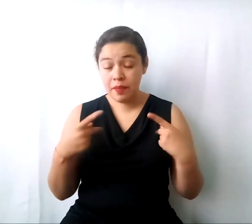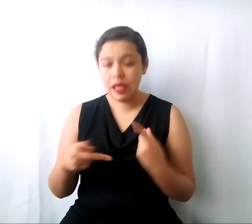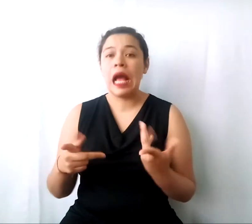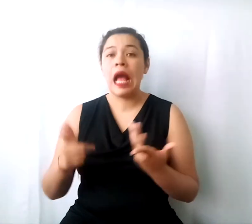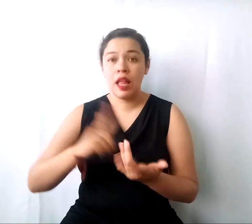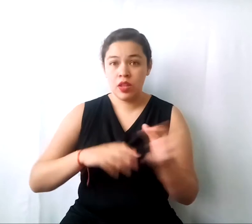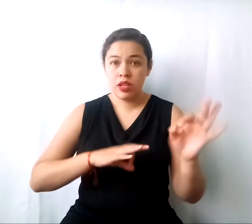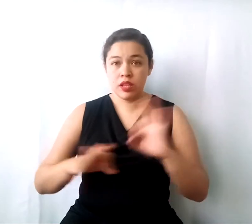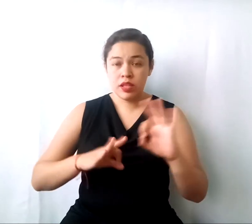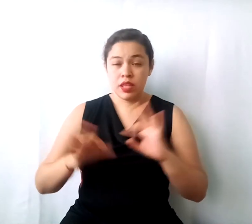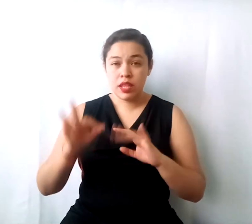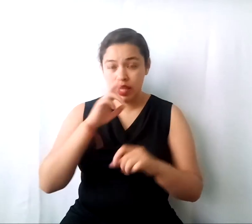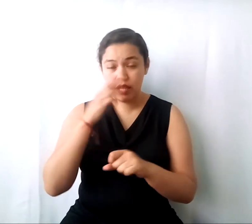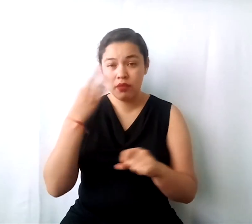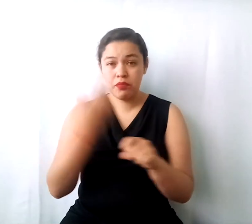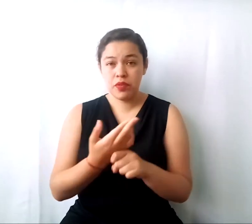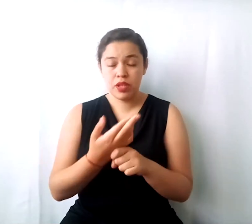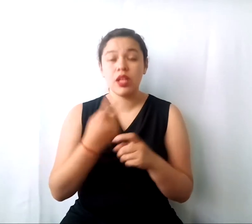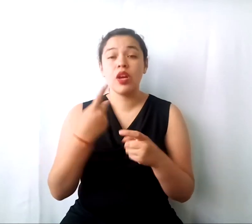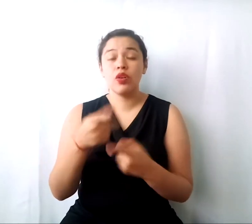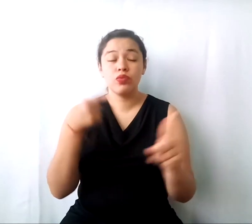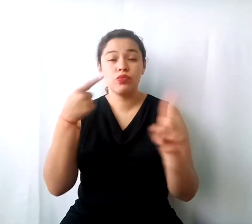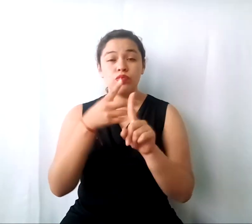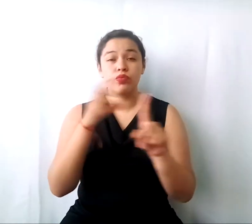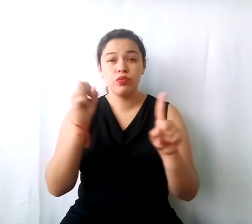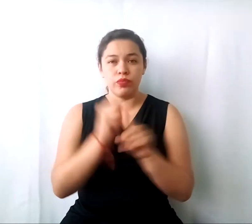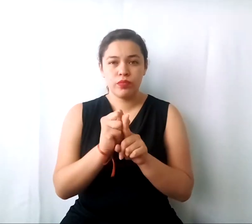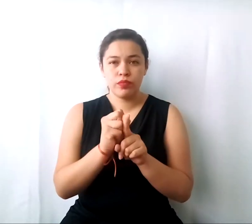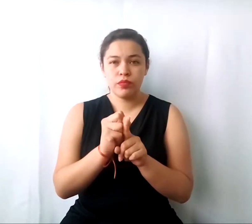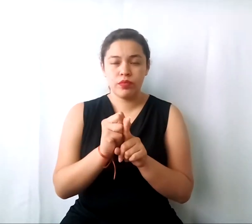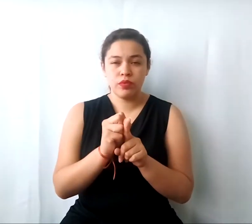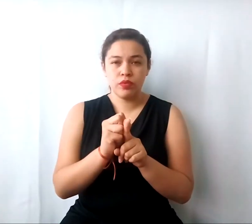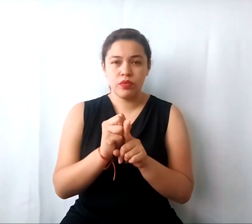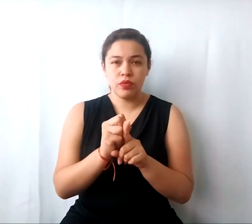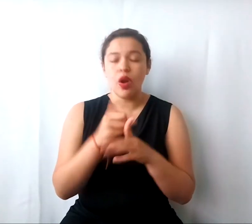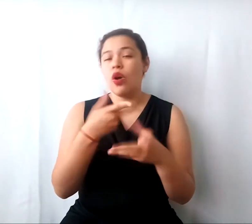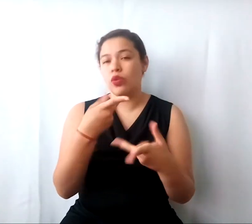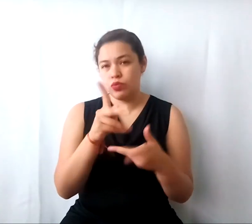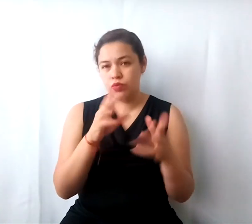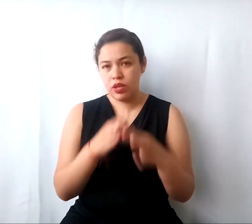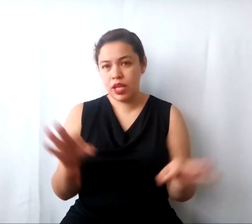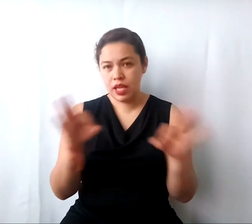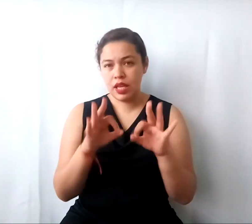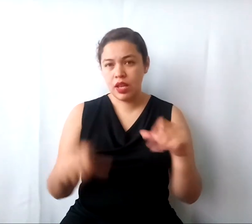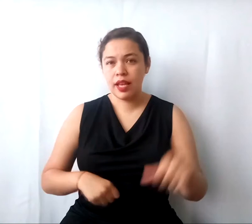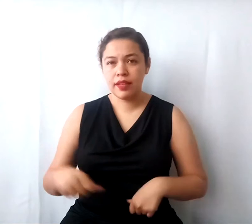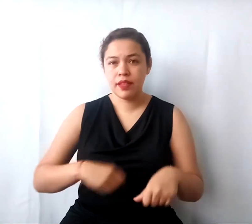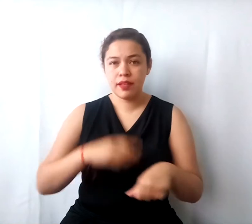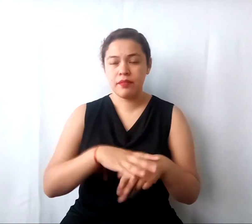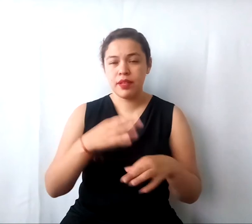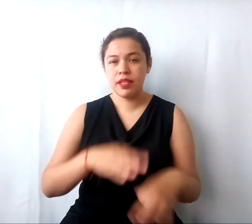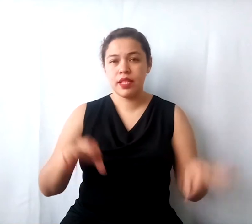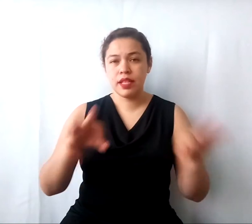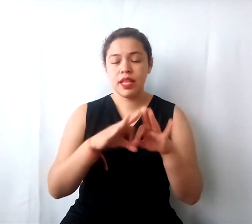le corresponden o tienen que ver con el objeto, o seguramente, o actividad preponderante de la contratante, es decir,